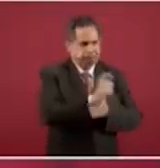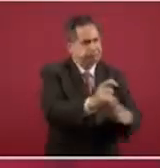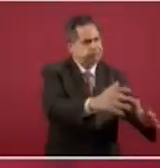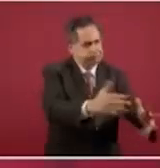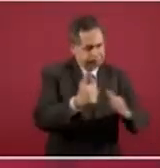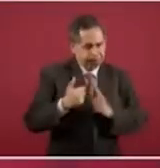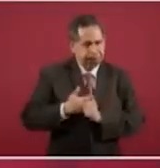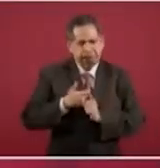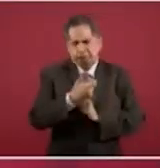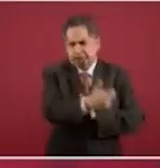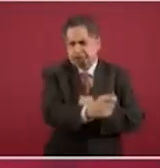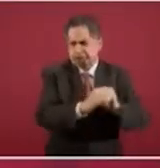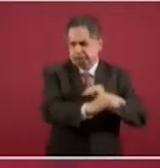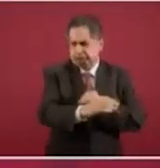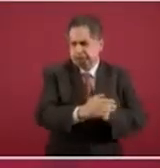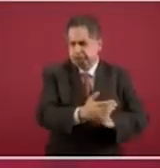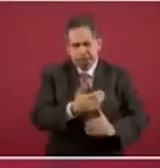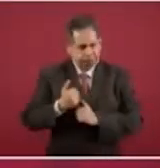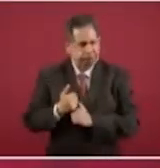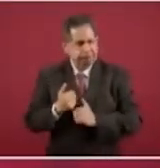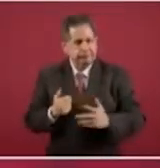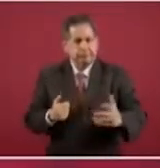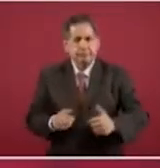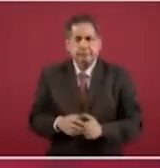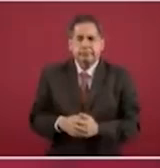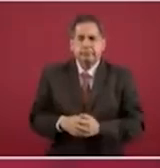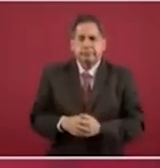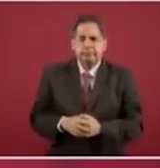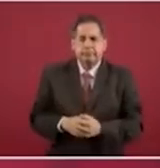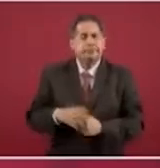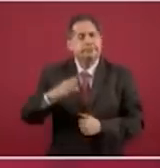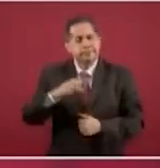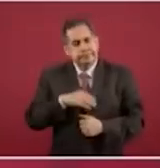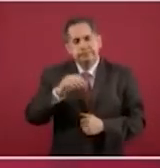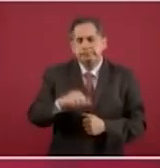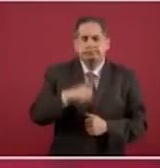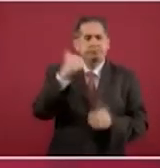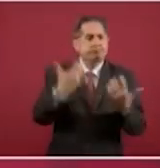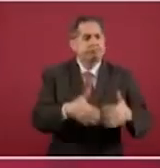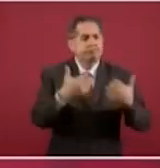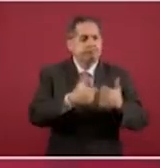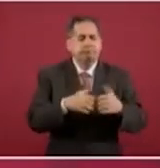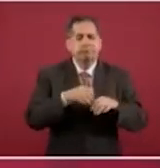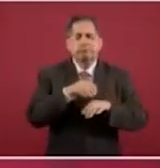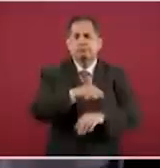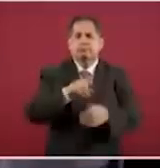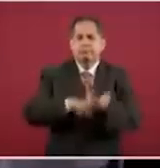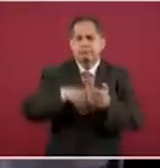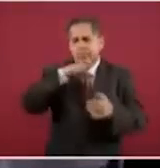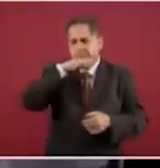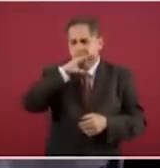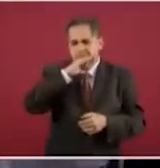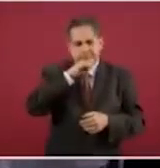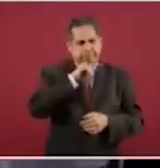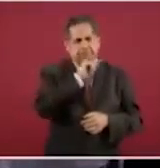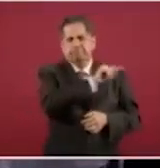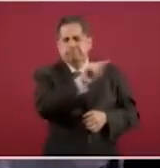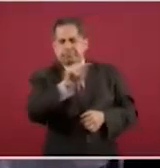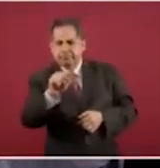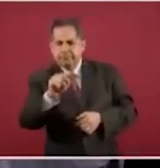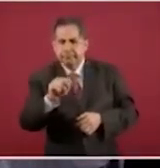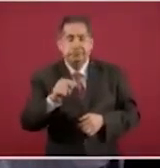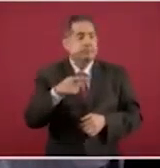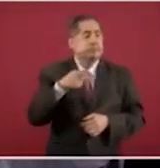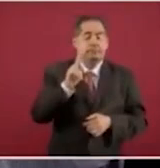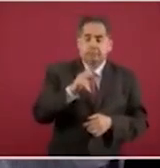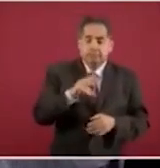garantía hay otros productores de maíz muchos más pero todos